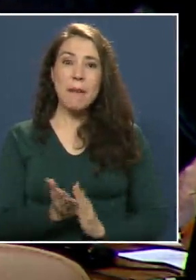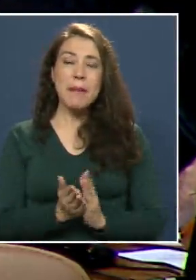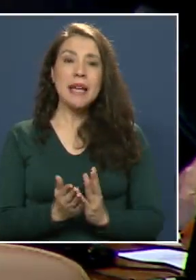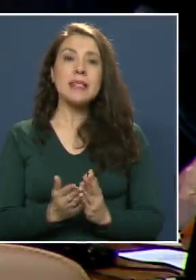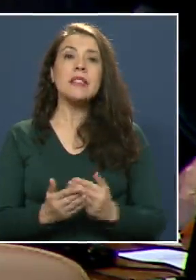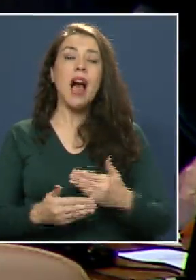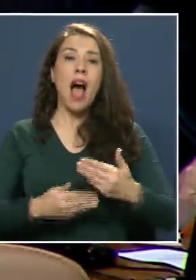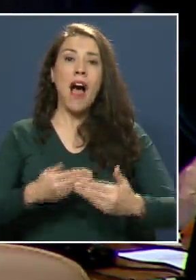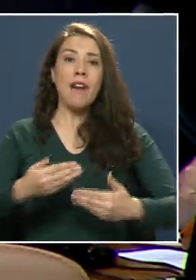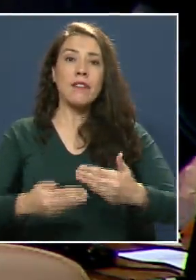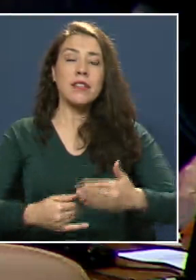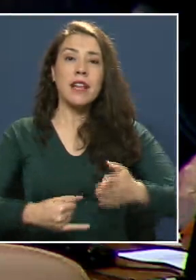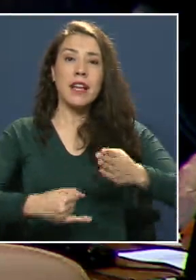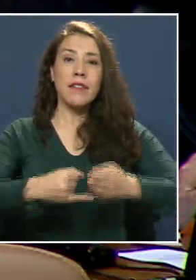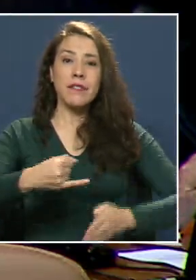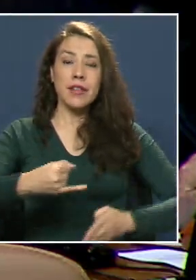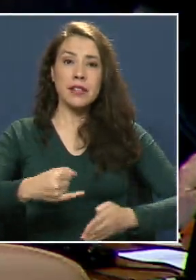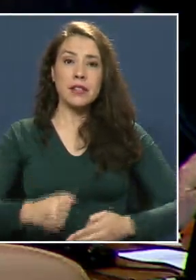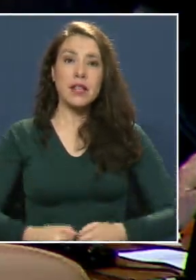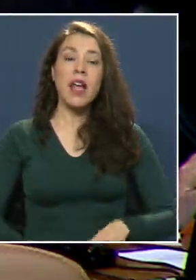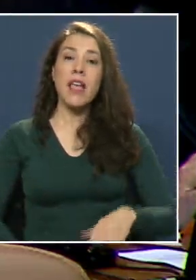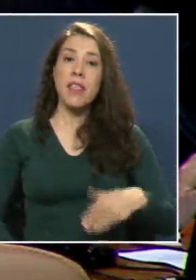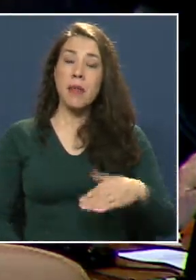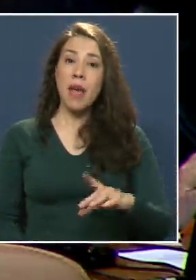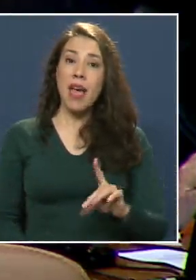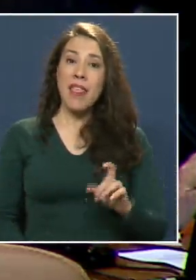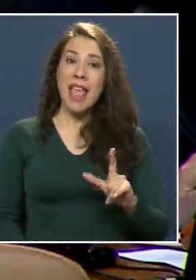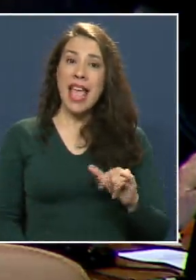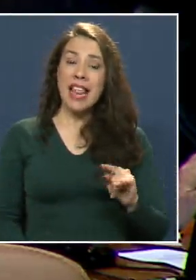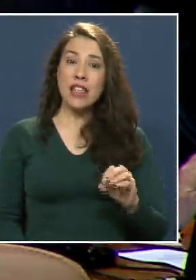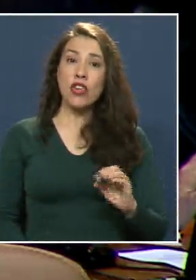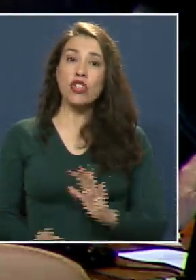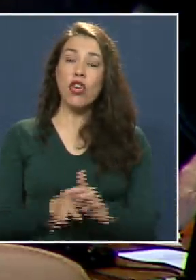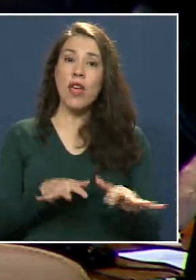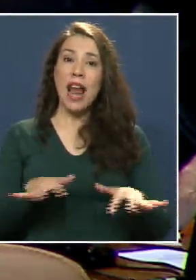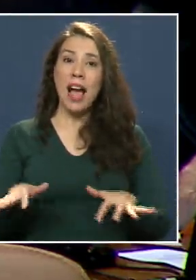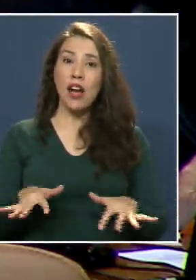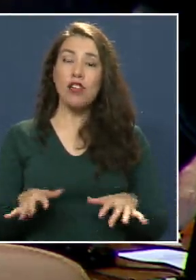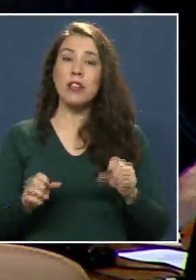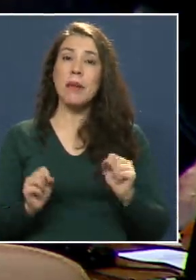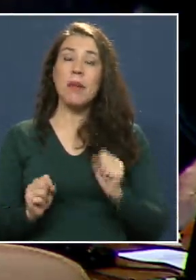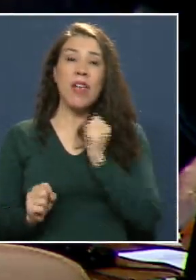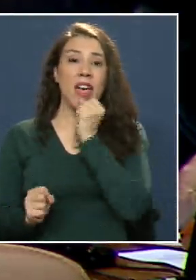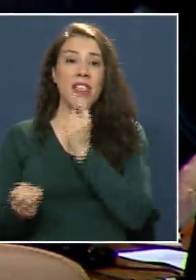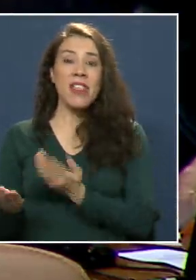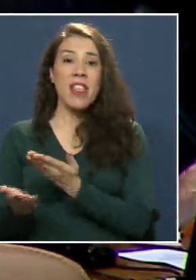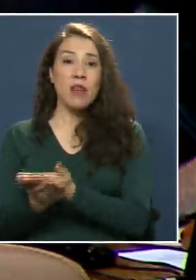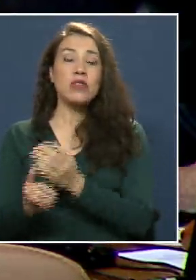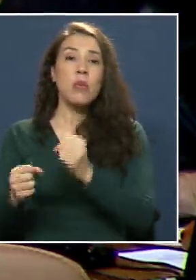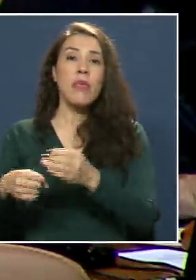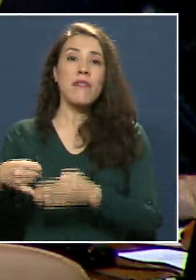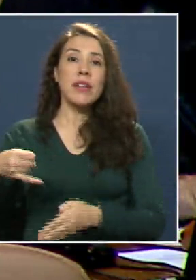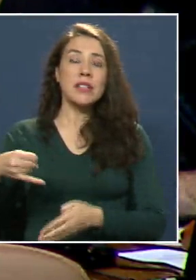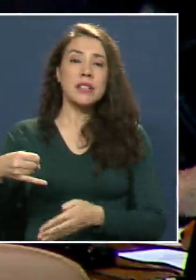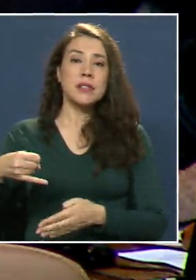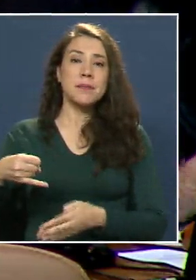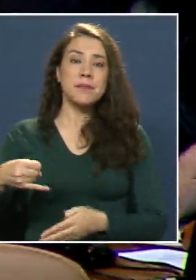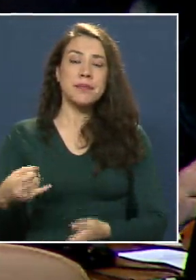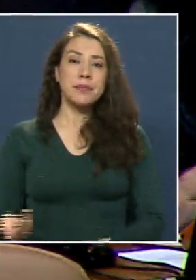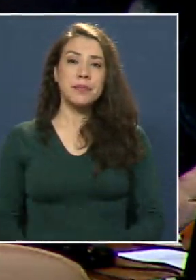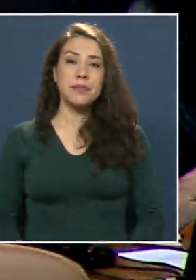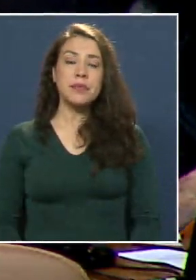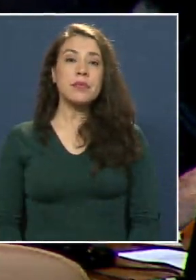la prescripción y transcurrido ese tiempo, tanto el delito como las acciones para perseguir dicho delito prescriben. No hay duda